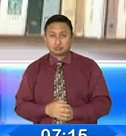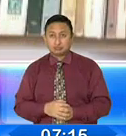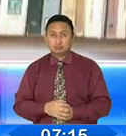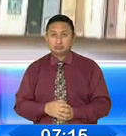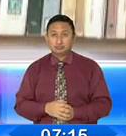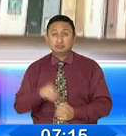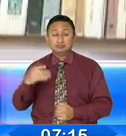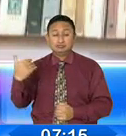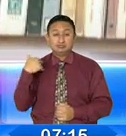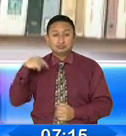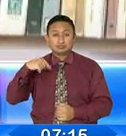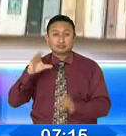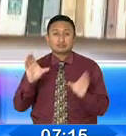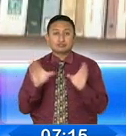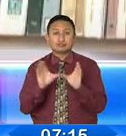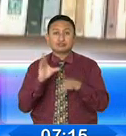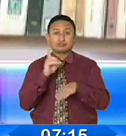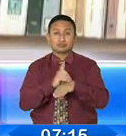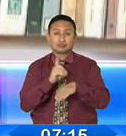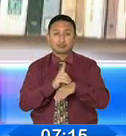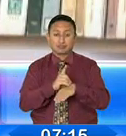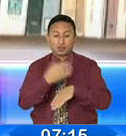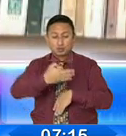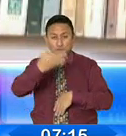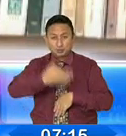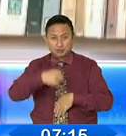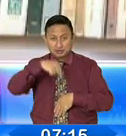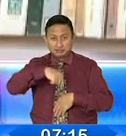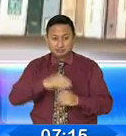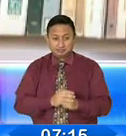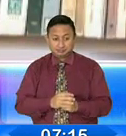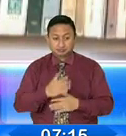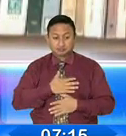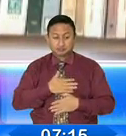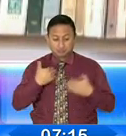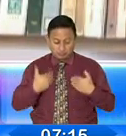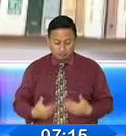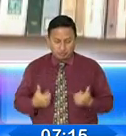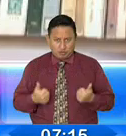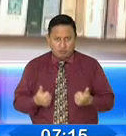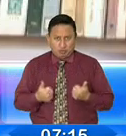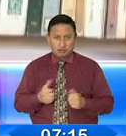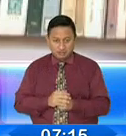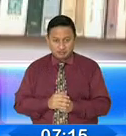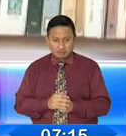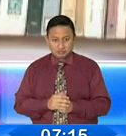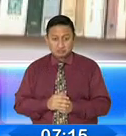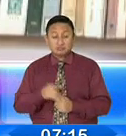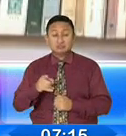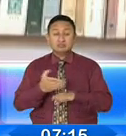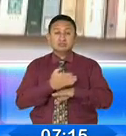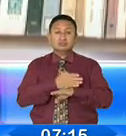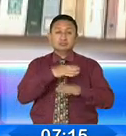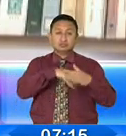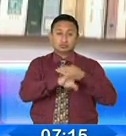que tener un certificado médico que garantice buen estado de salud, antecedentes penales, un seguro